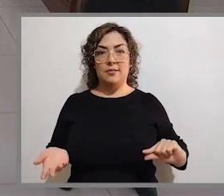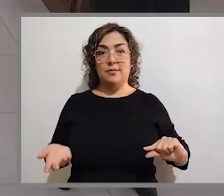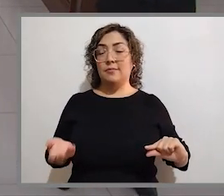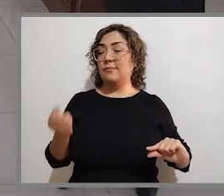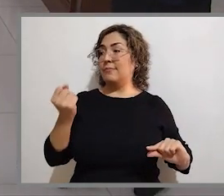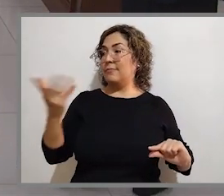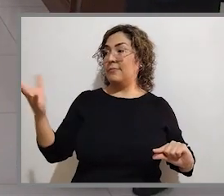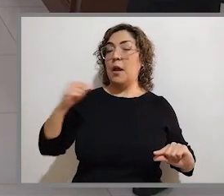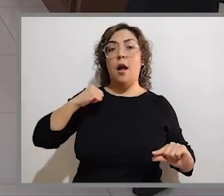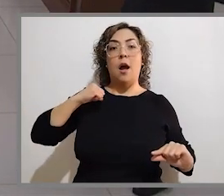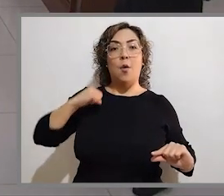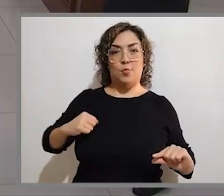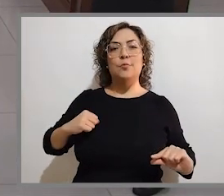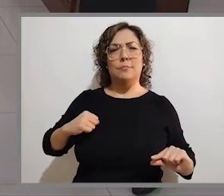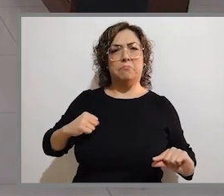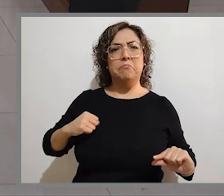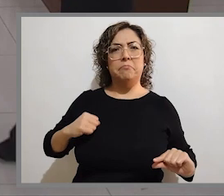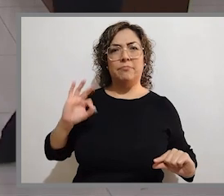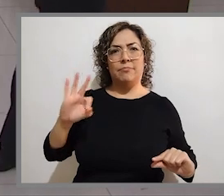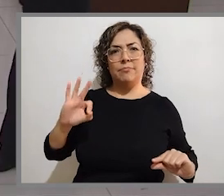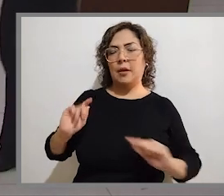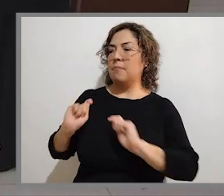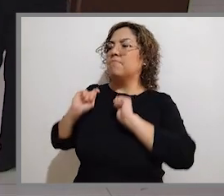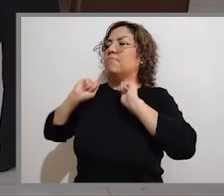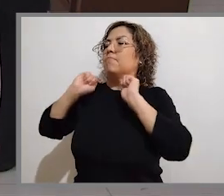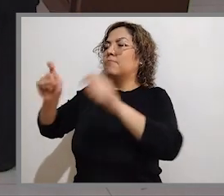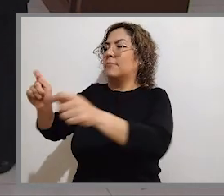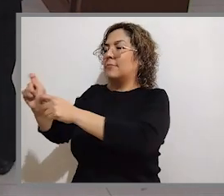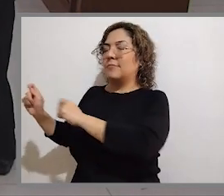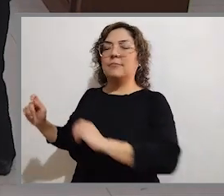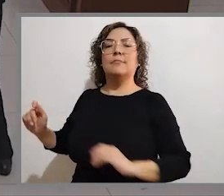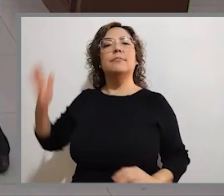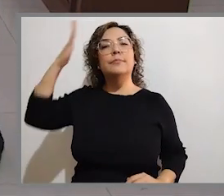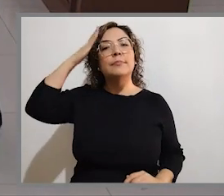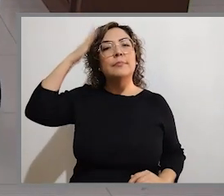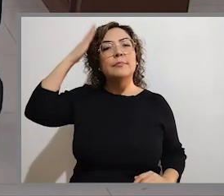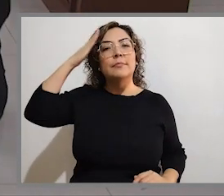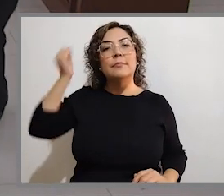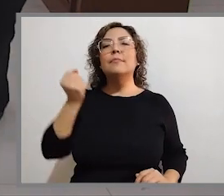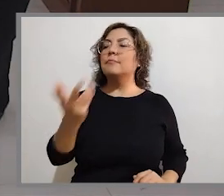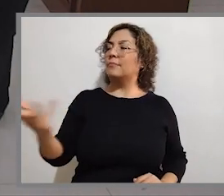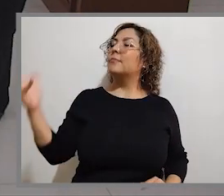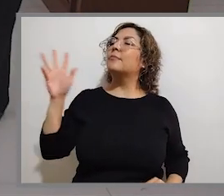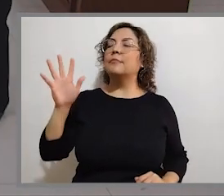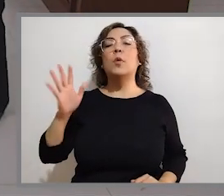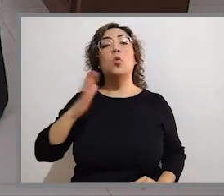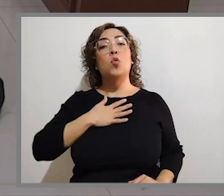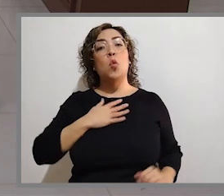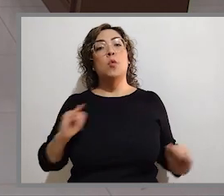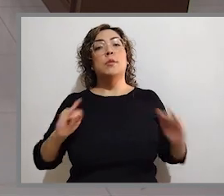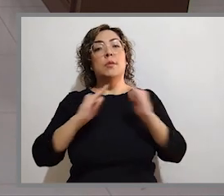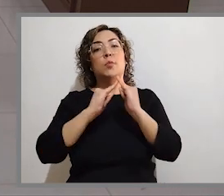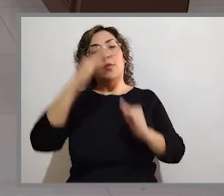que es asimétrica, en donde los hombres han estado al frente de las instituciones y de los cargos de